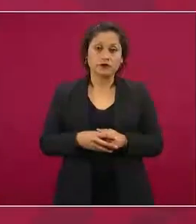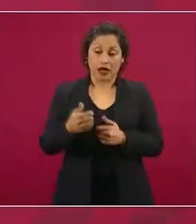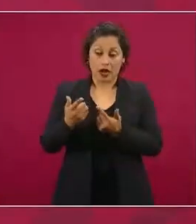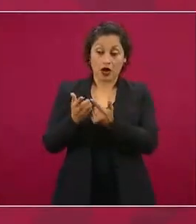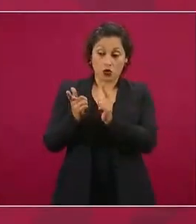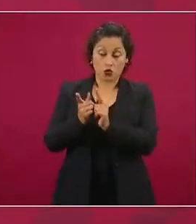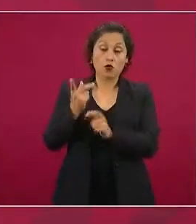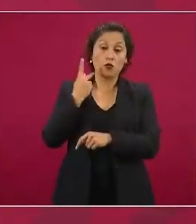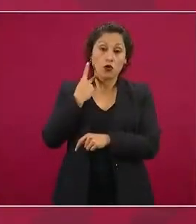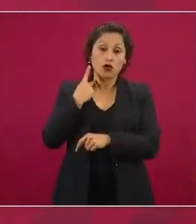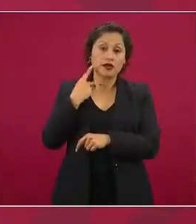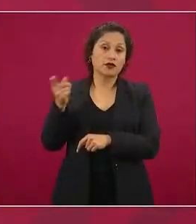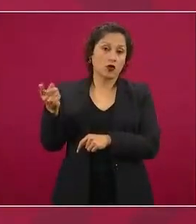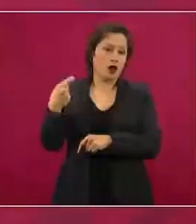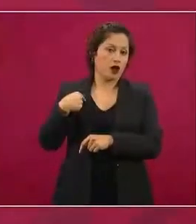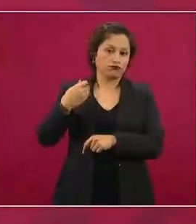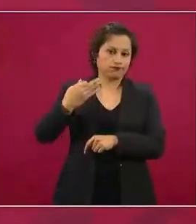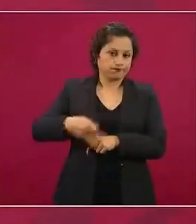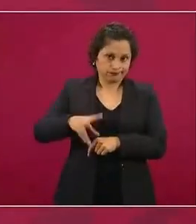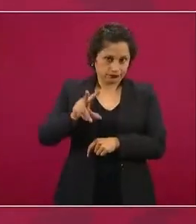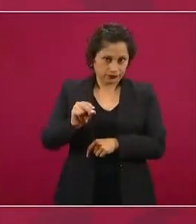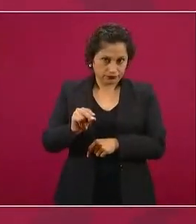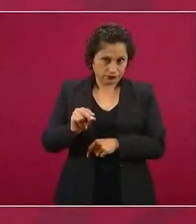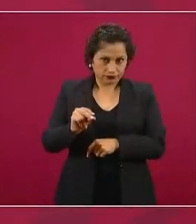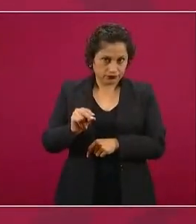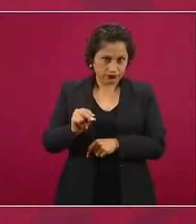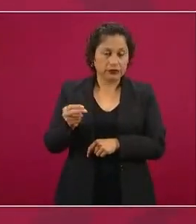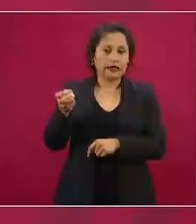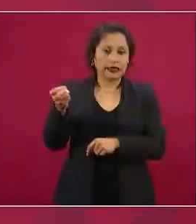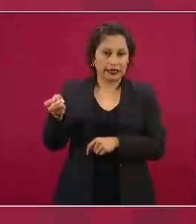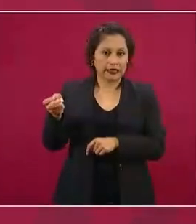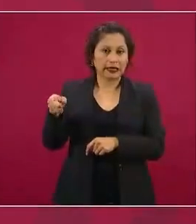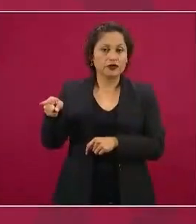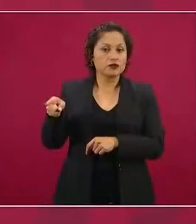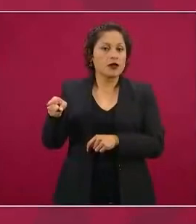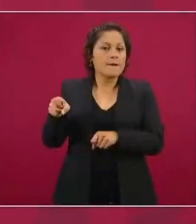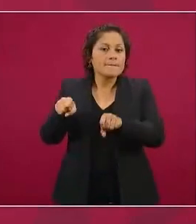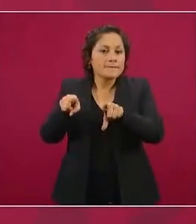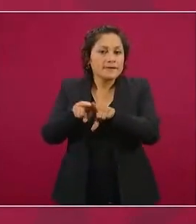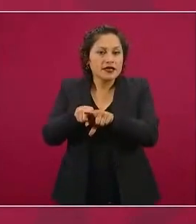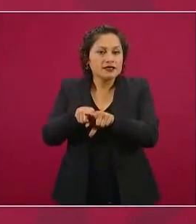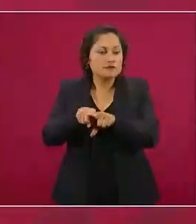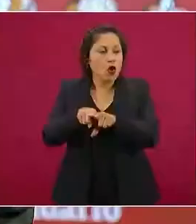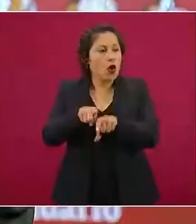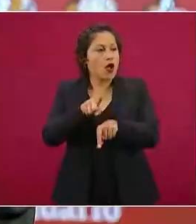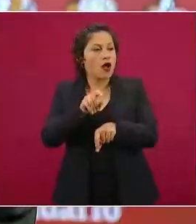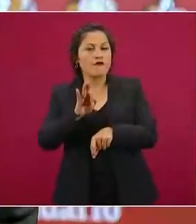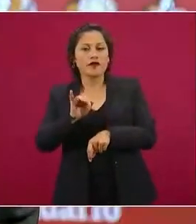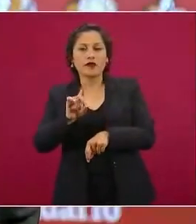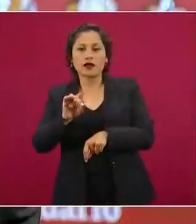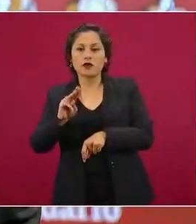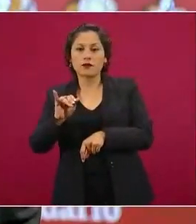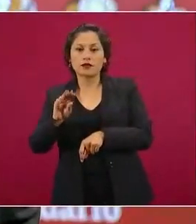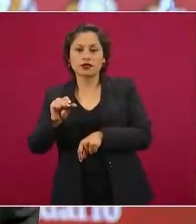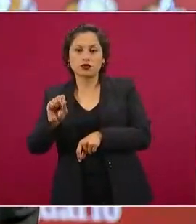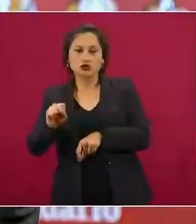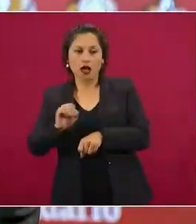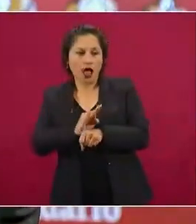a nosotros, de los que se oponen a que desaparezcan los fideicomisos, recibió como